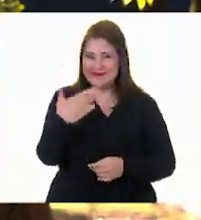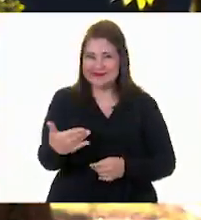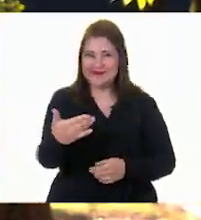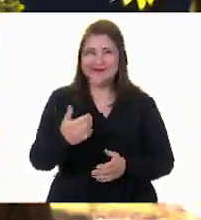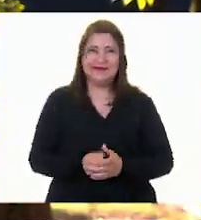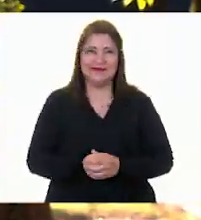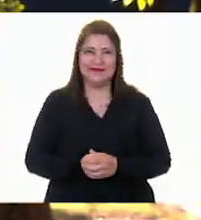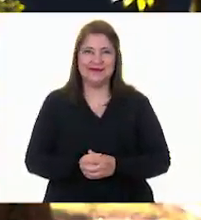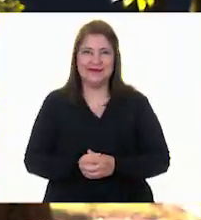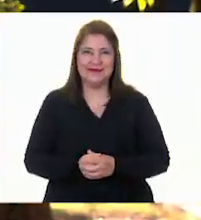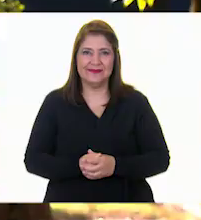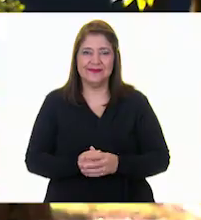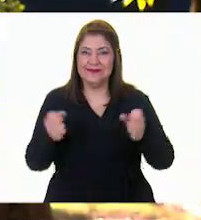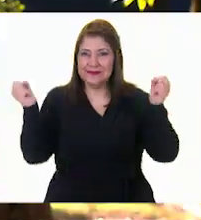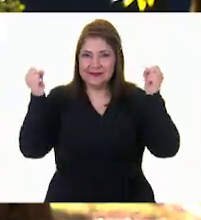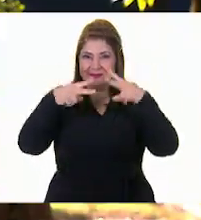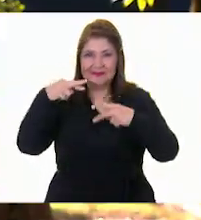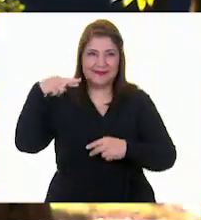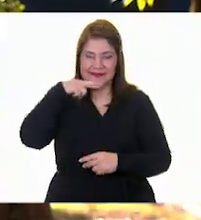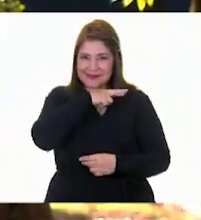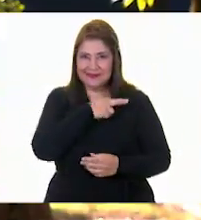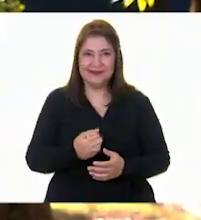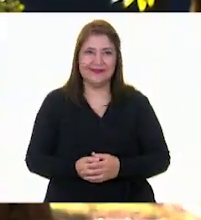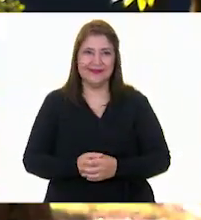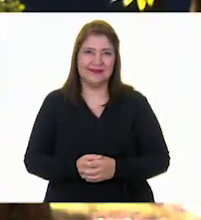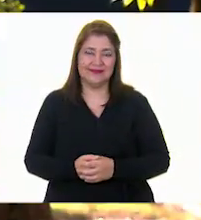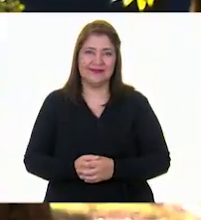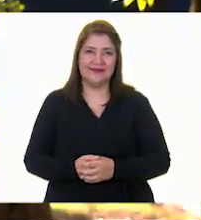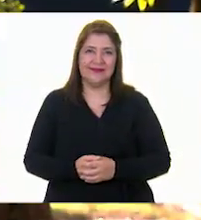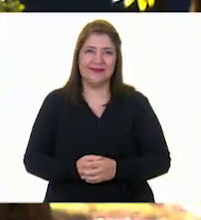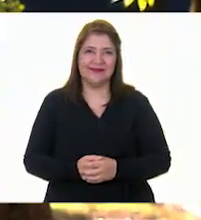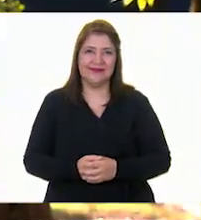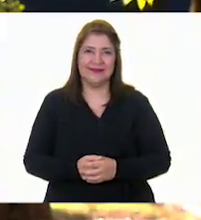¡Muy bien! ¡Nos vemos pronto!